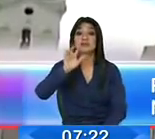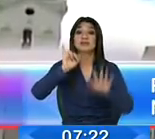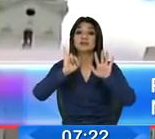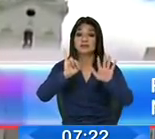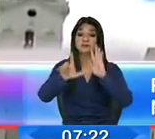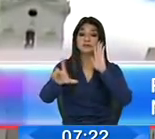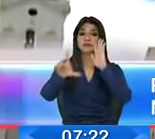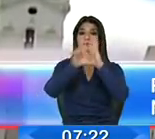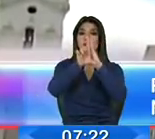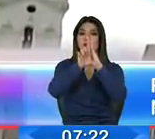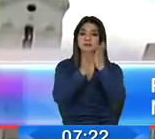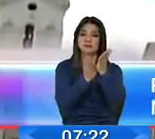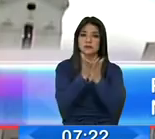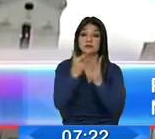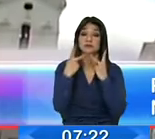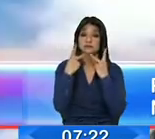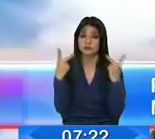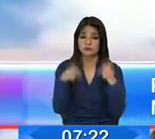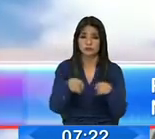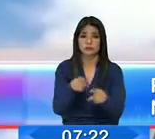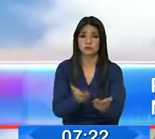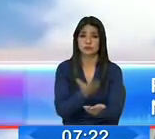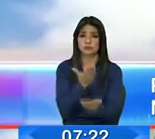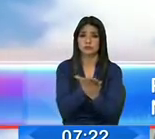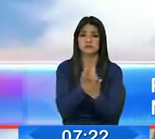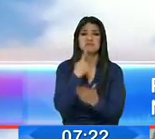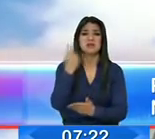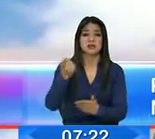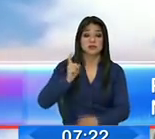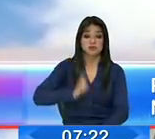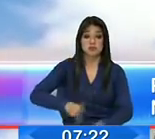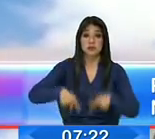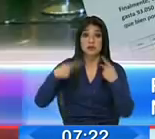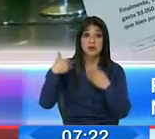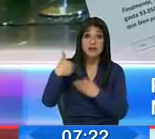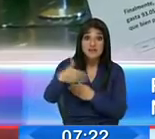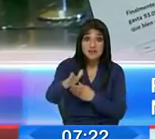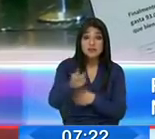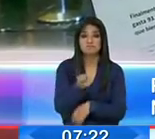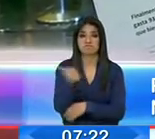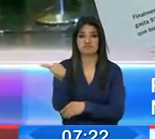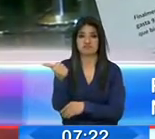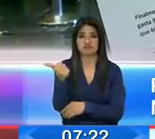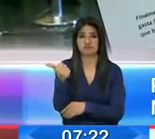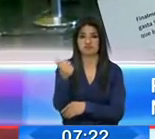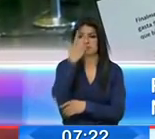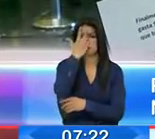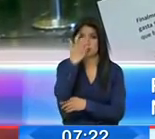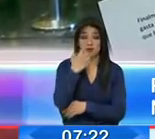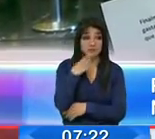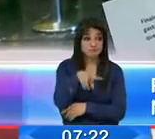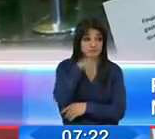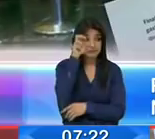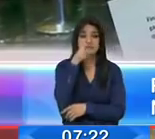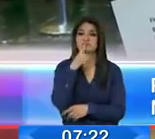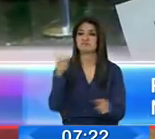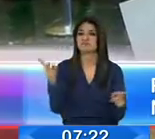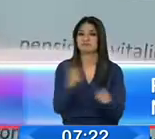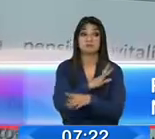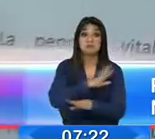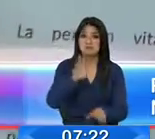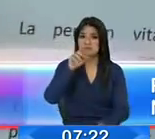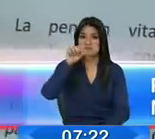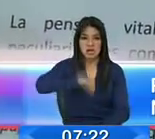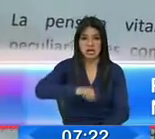la Ley Orgánica de Servicio Público para eliminar las pensiones vitalicias. Lo hizo porque argumenta haber detectado irregularidades. La